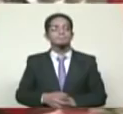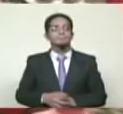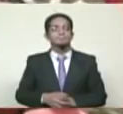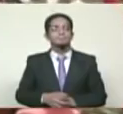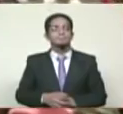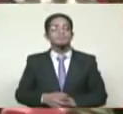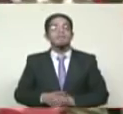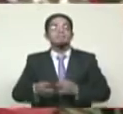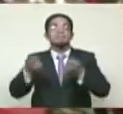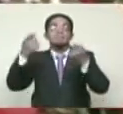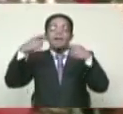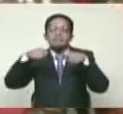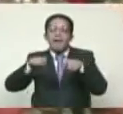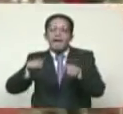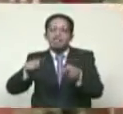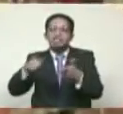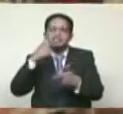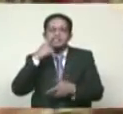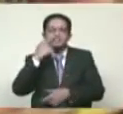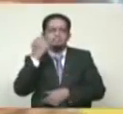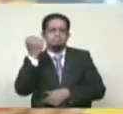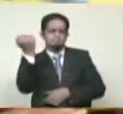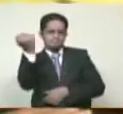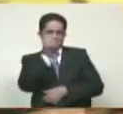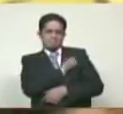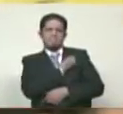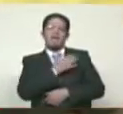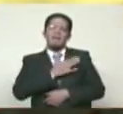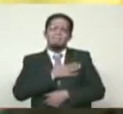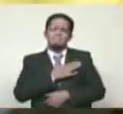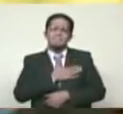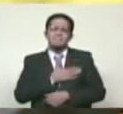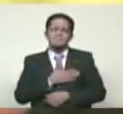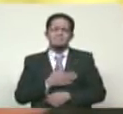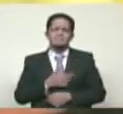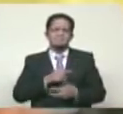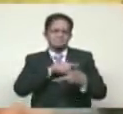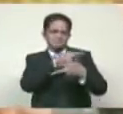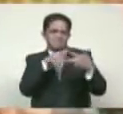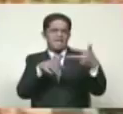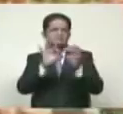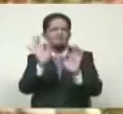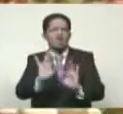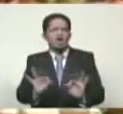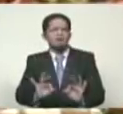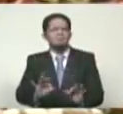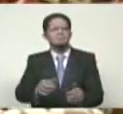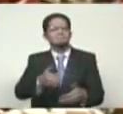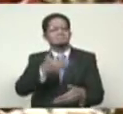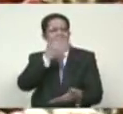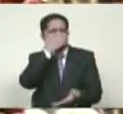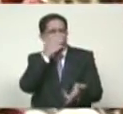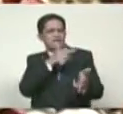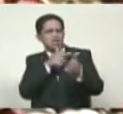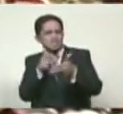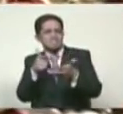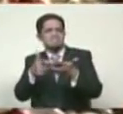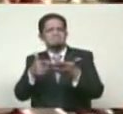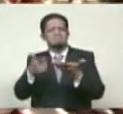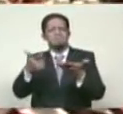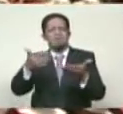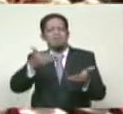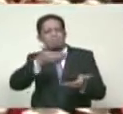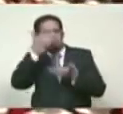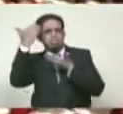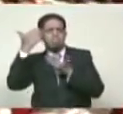Atentados, magnicidios frustrados, pregolpes, golpes, terrorismo, bloqueos,